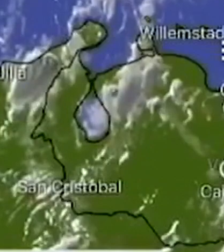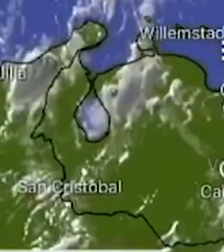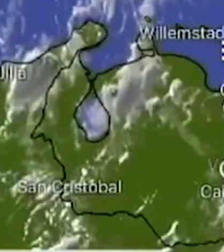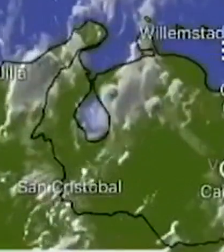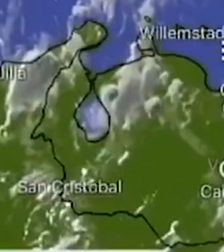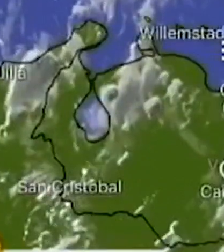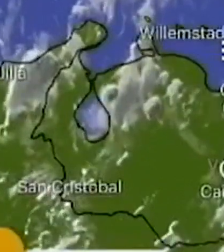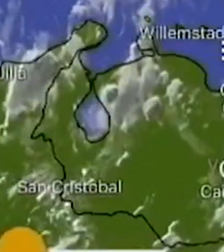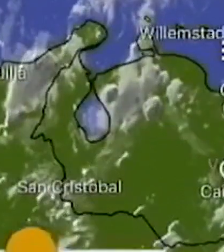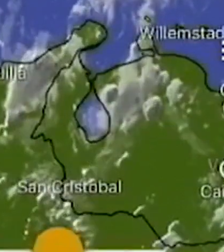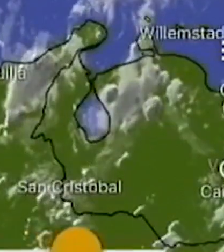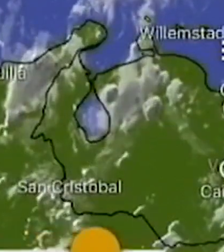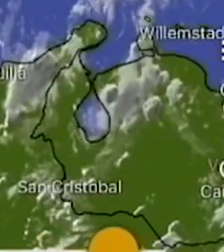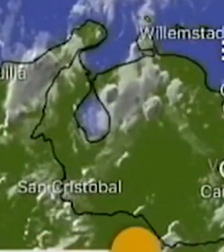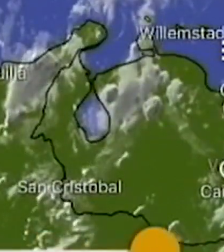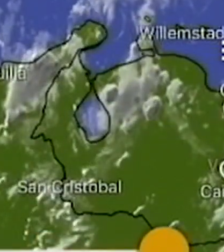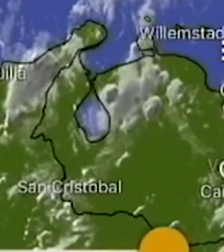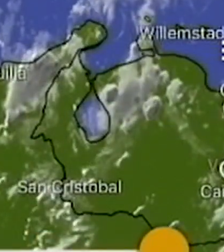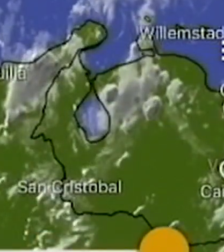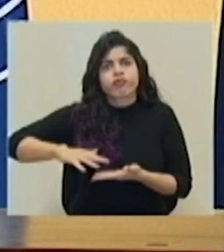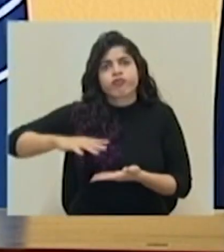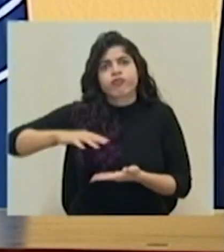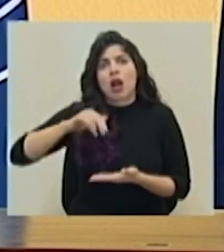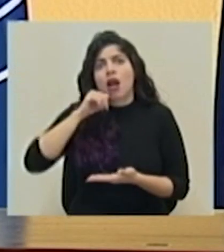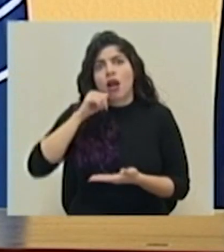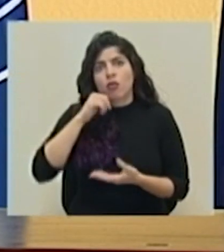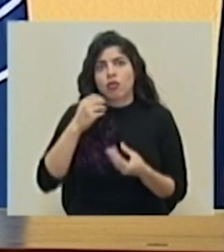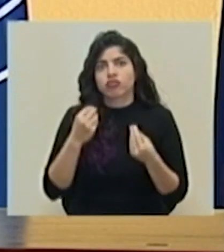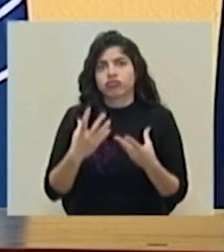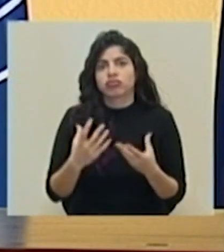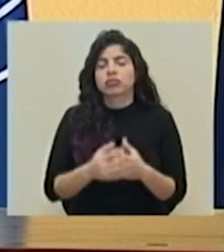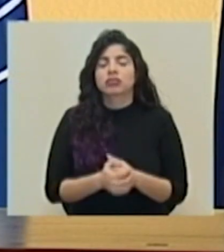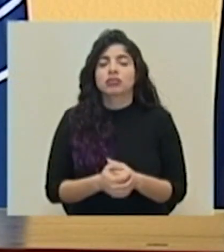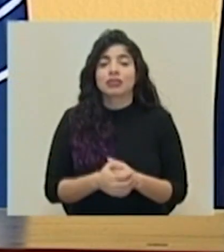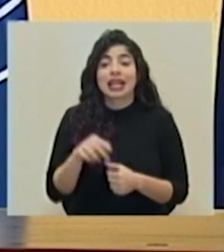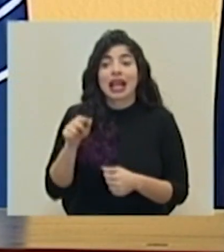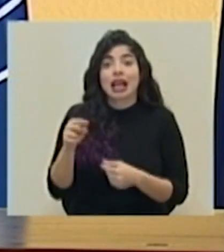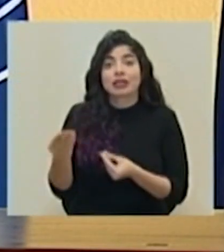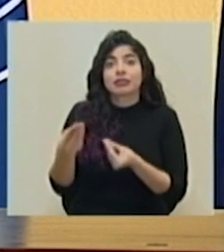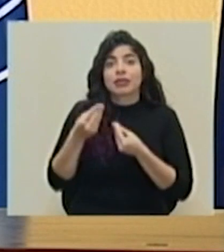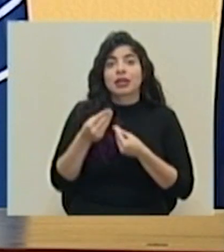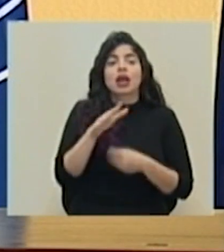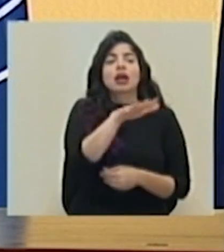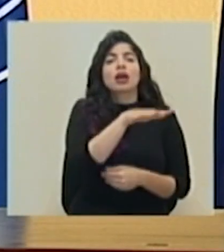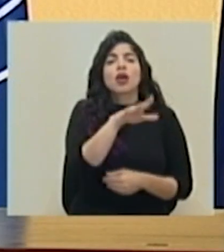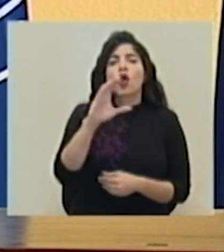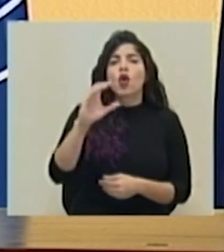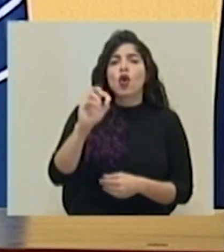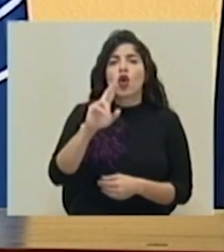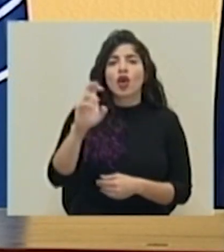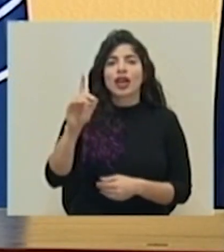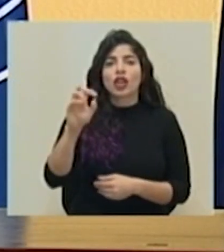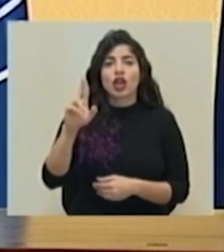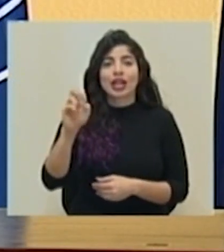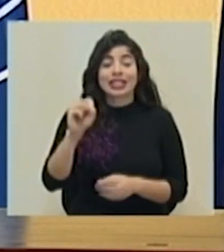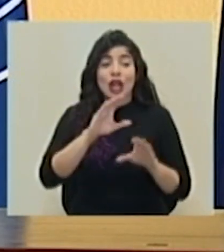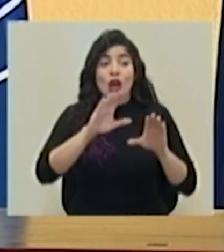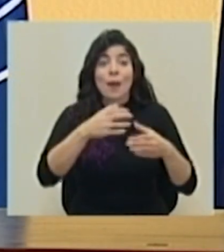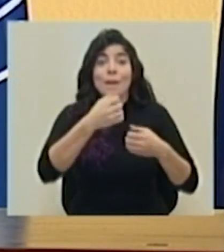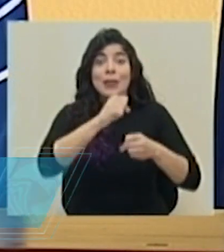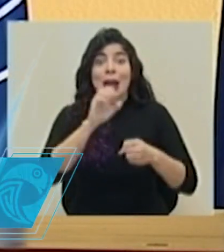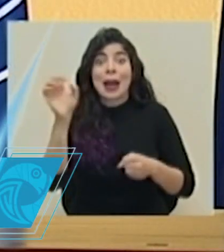Golfito, Corredores, Cotobruz, Buenos Aires, Quepos, Parrita y Punta Arenas. Los comités locales de